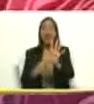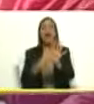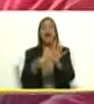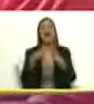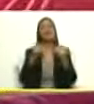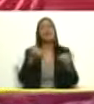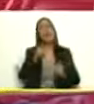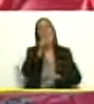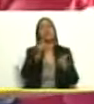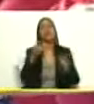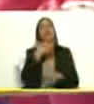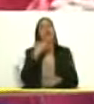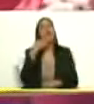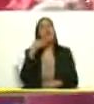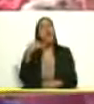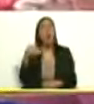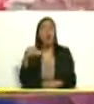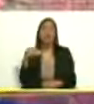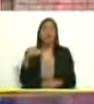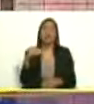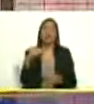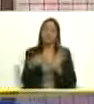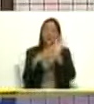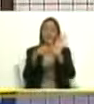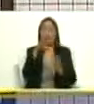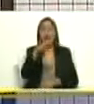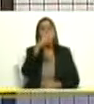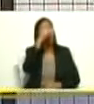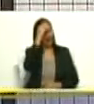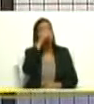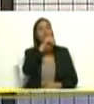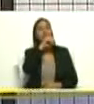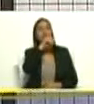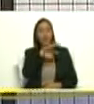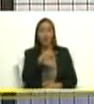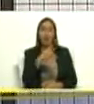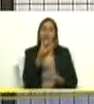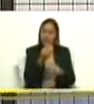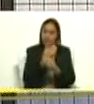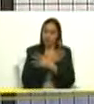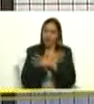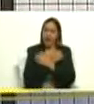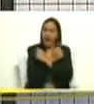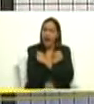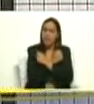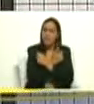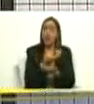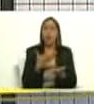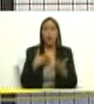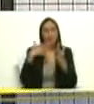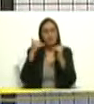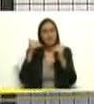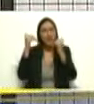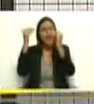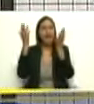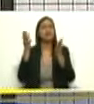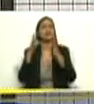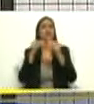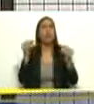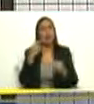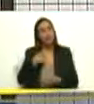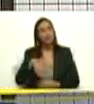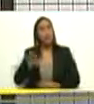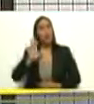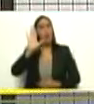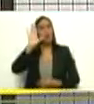nos den su energía nos den su amor y juramentar losos desde su esperanza y su compromiso para para todos los tiempos